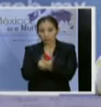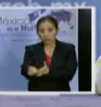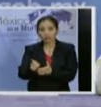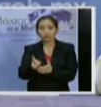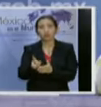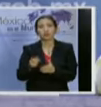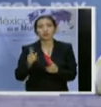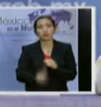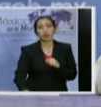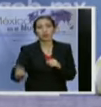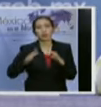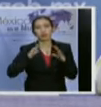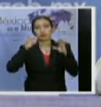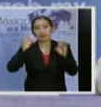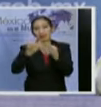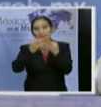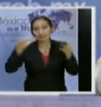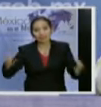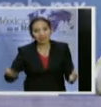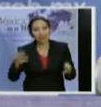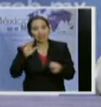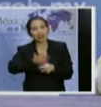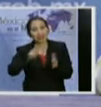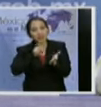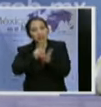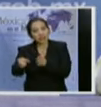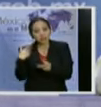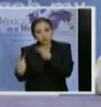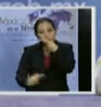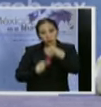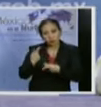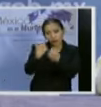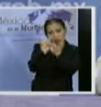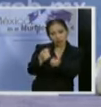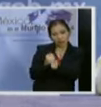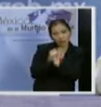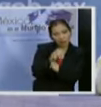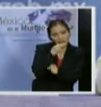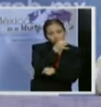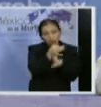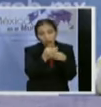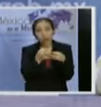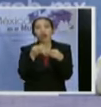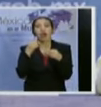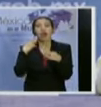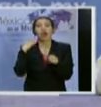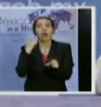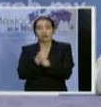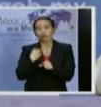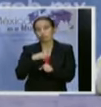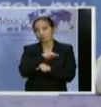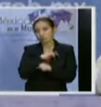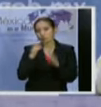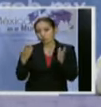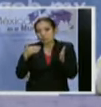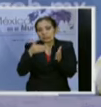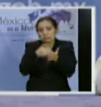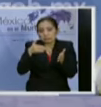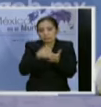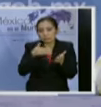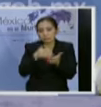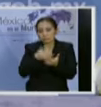pueblos originarios, la tierra, el territorio, el derecho a la consulta previa, libre, informada, en fin, que también es algo que hemos estado insistiendo